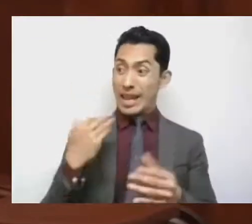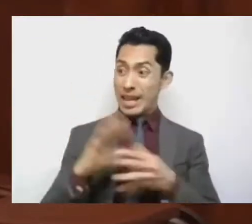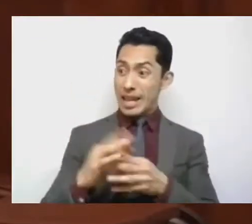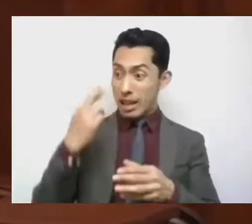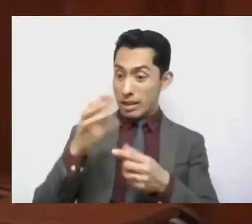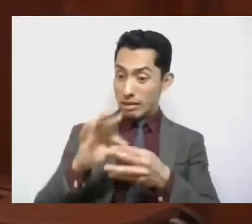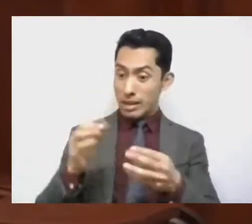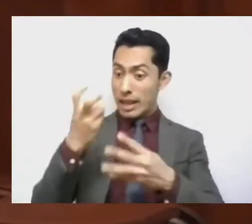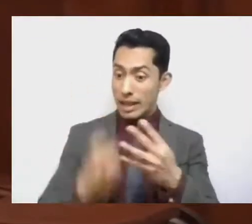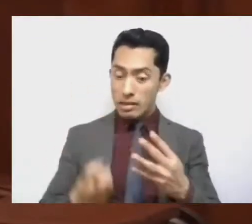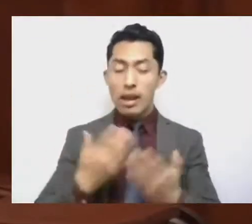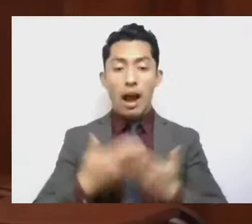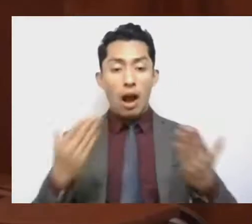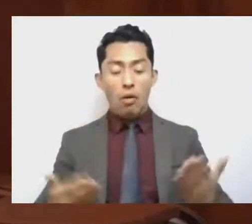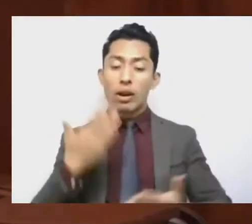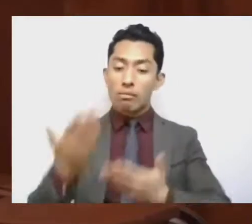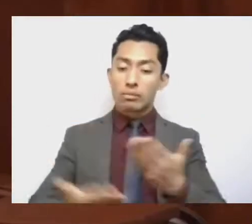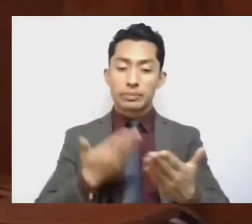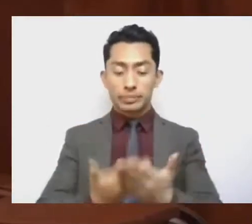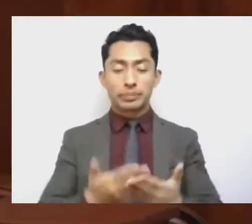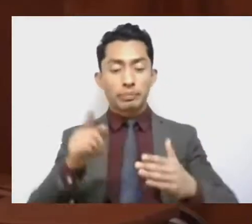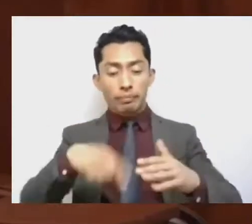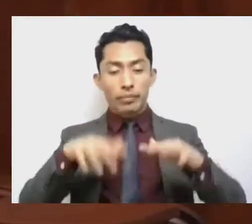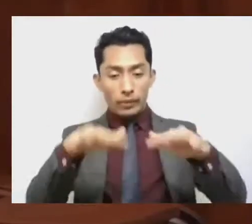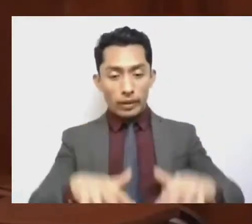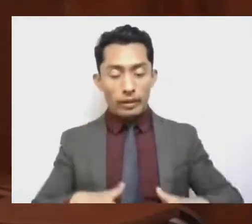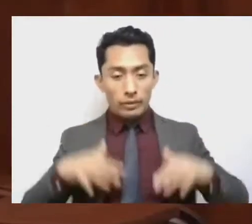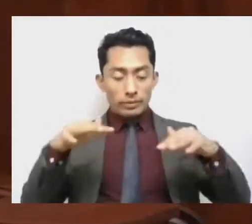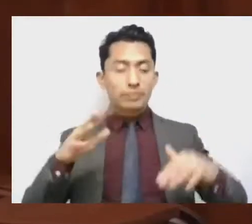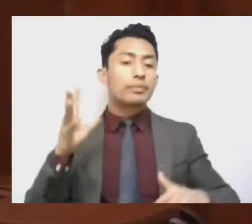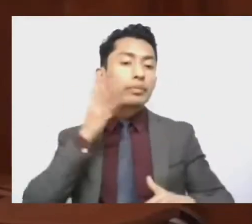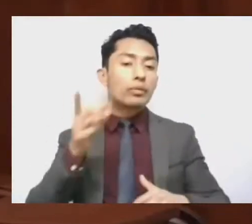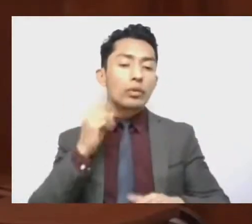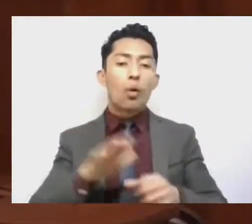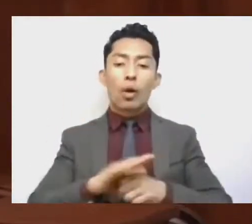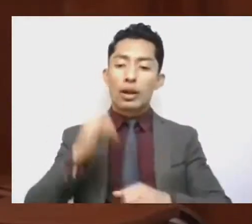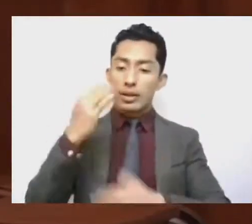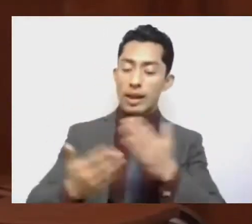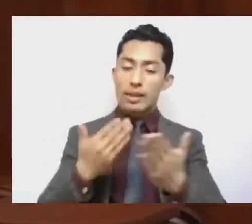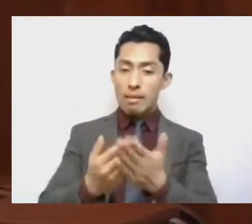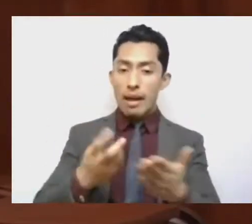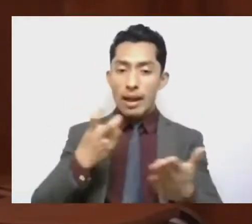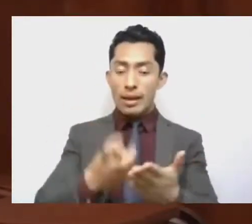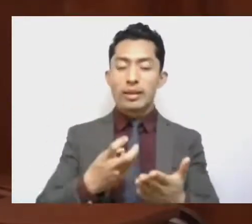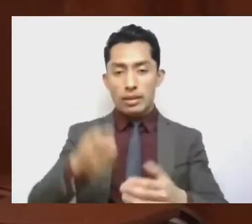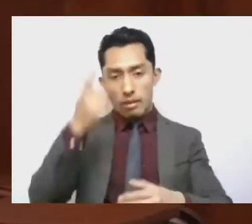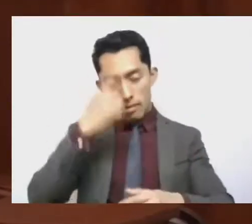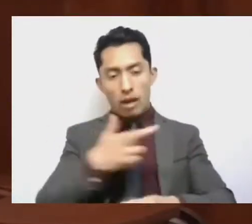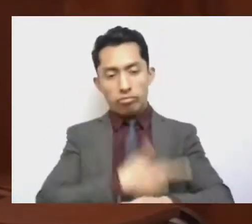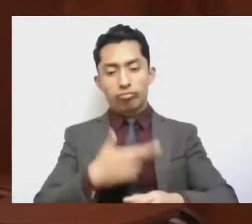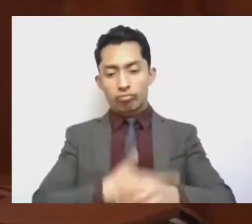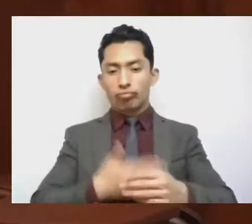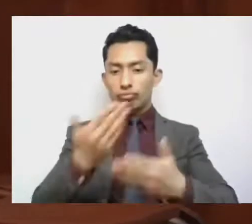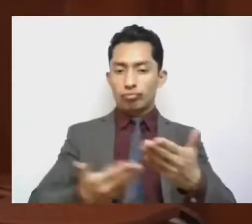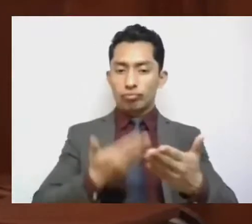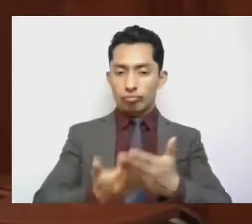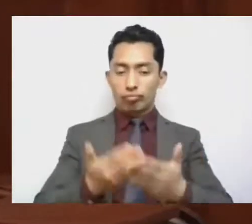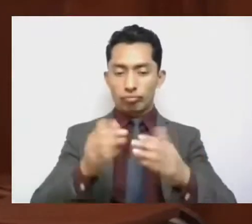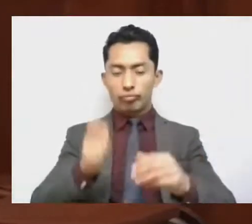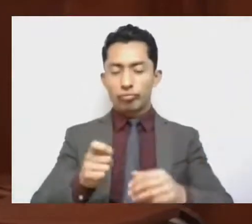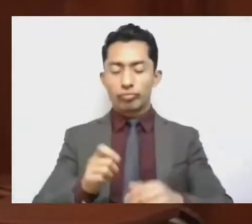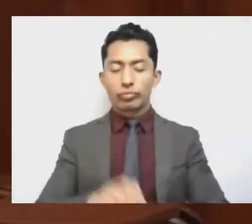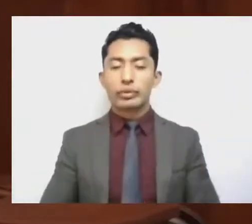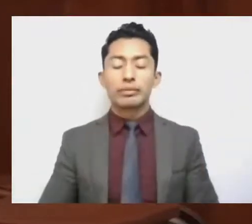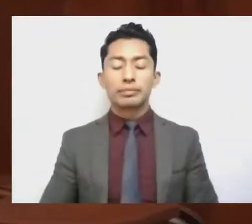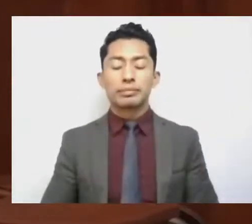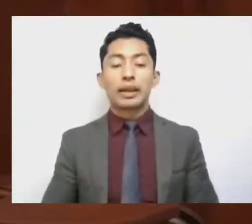nos permitimos someter a la consideración de esta soberanía la siguiente iniciativa con proyecto de decreto. La